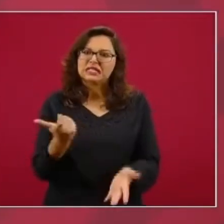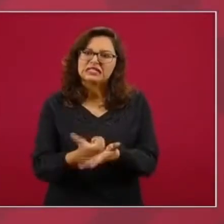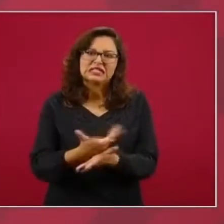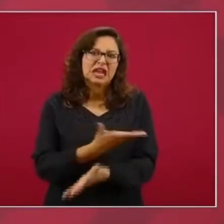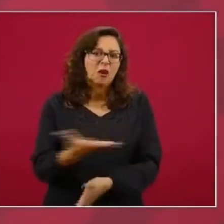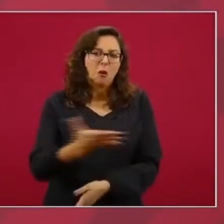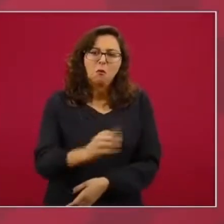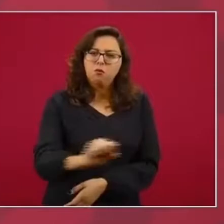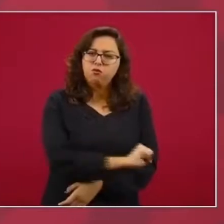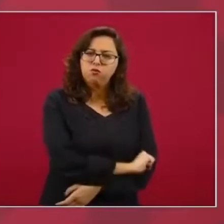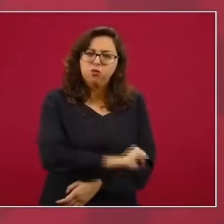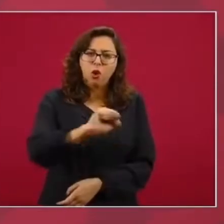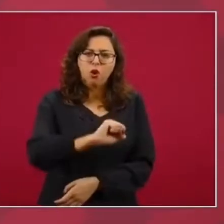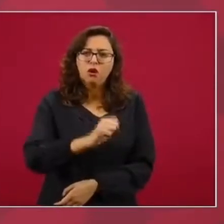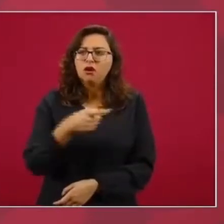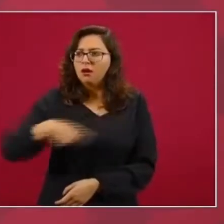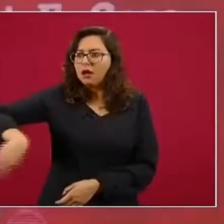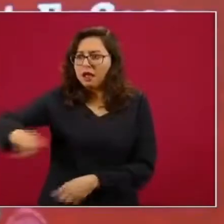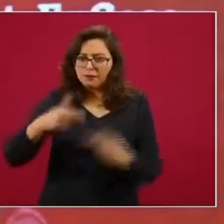pueblo.